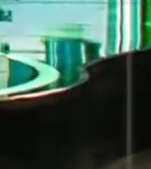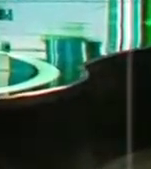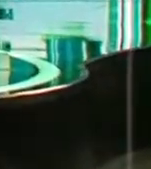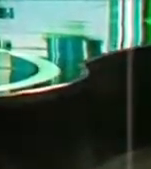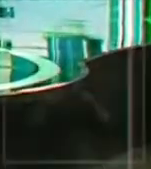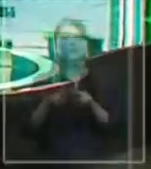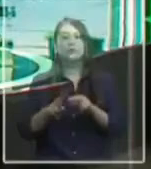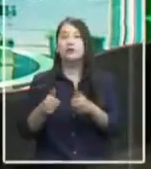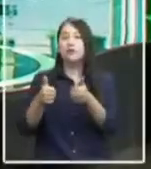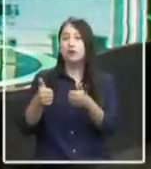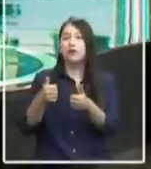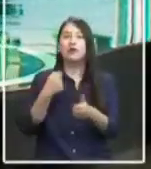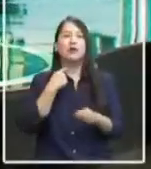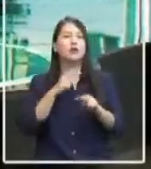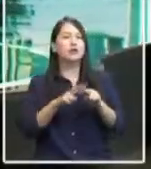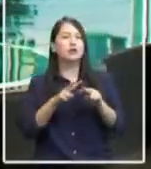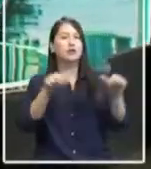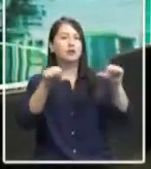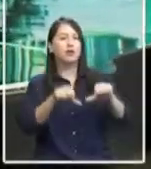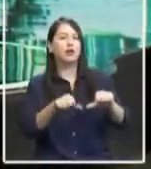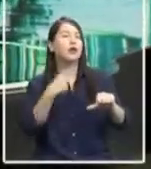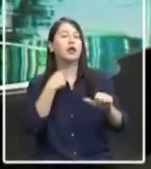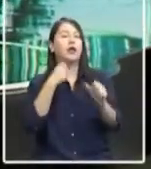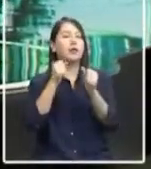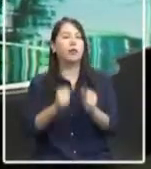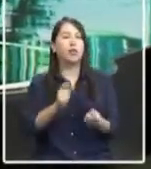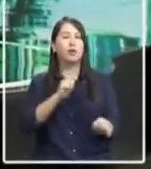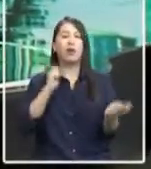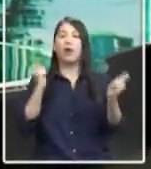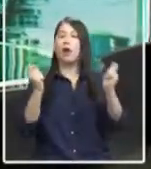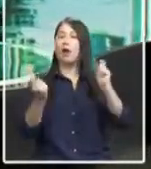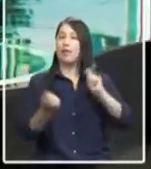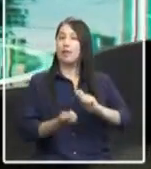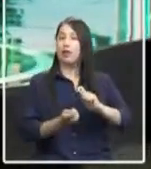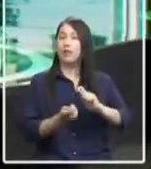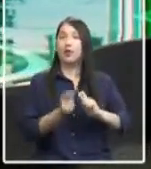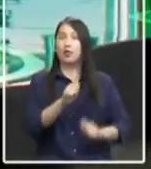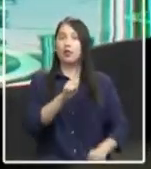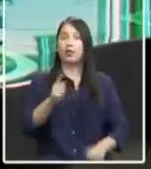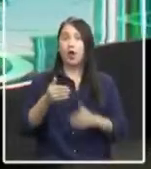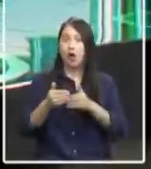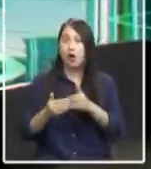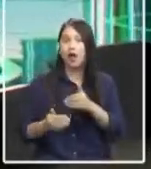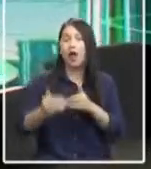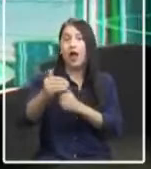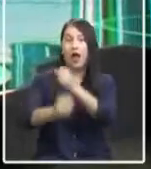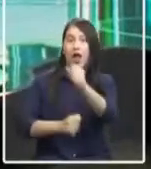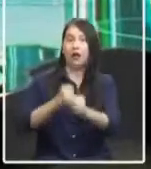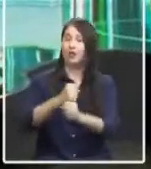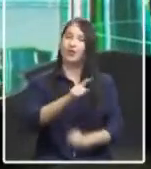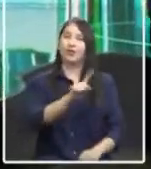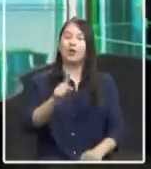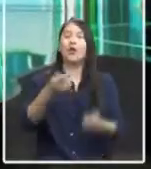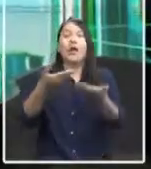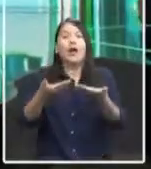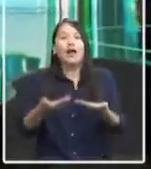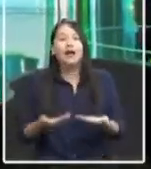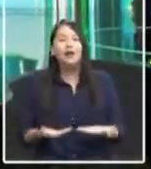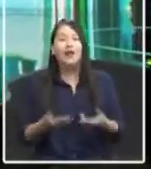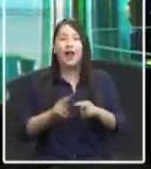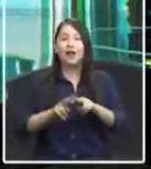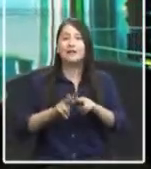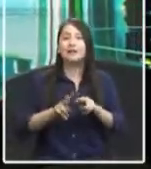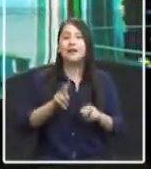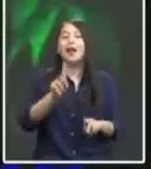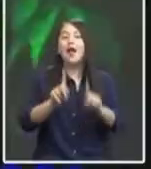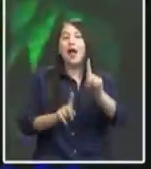estamos haciendo mal, qué podemos cambiar, no dentro de algunos años, sino que ahora, actuar en el presente, en